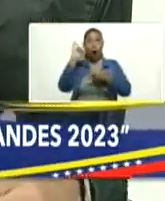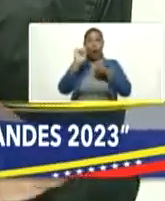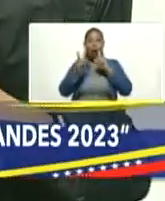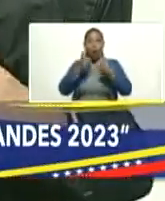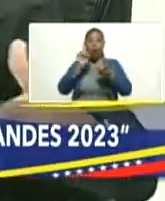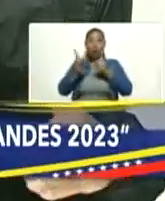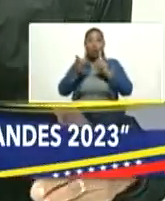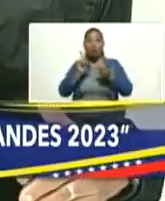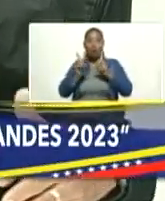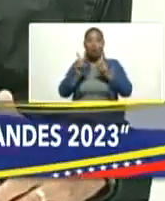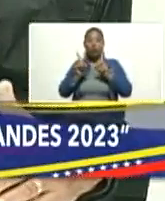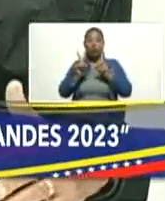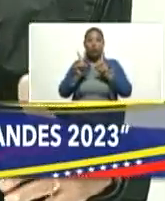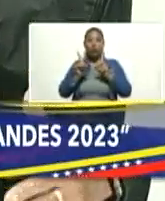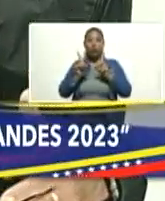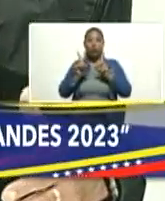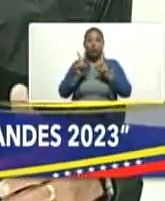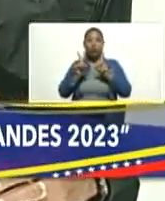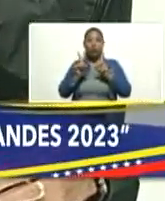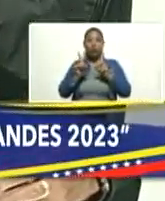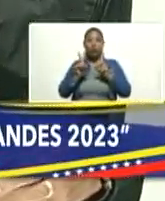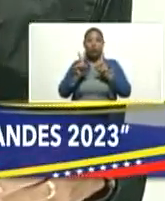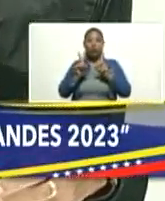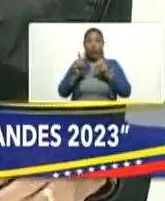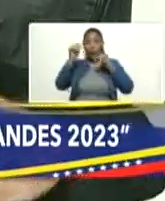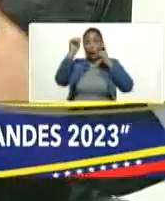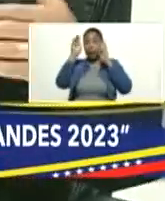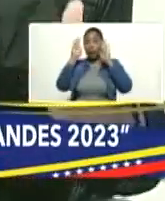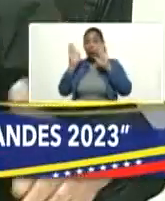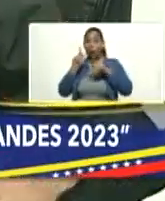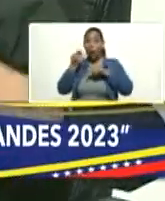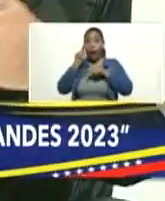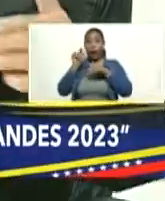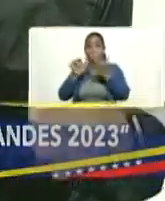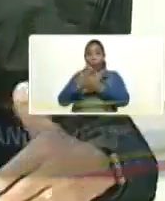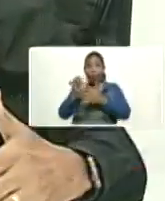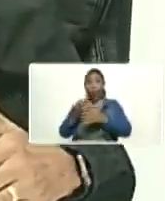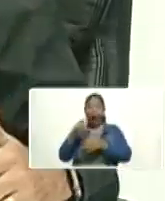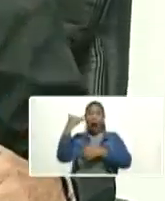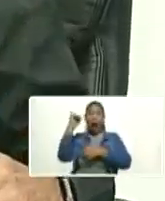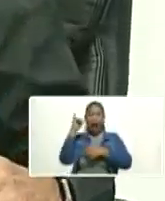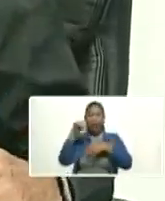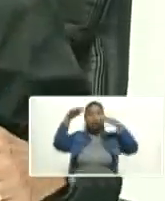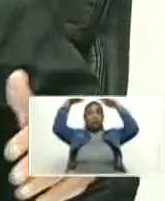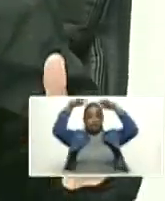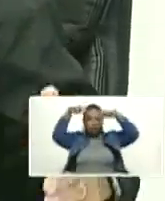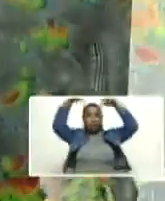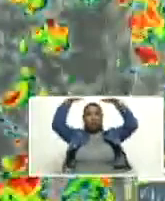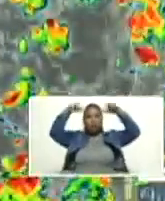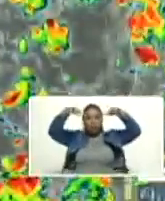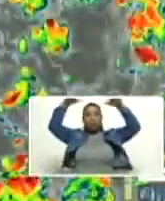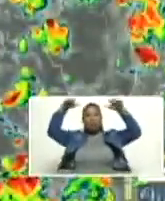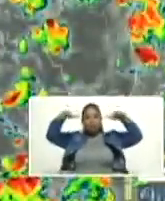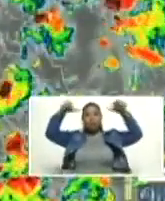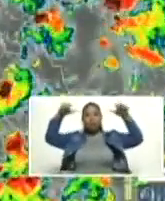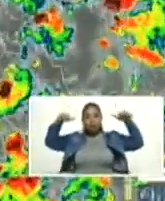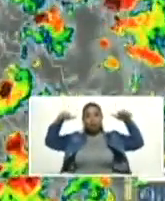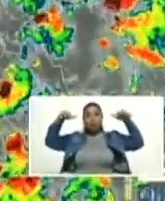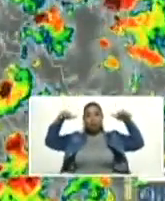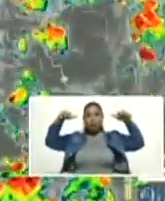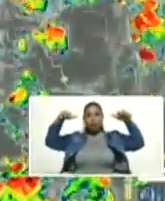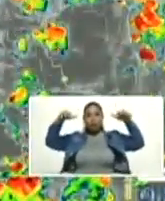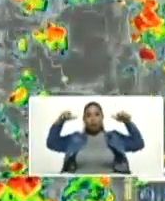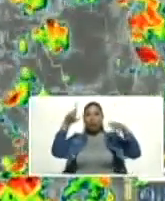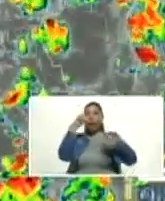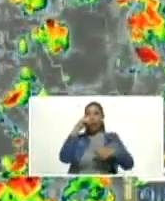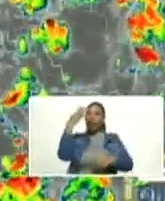Maracaibo, superiores a 30 grados Celsius, constantemente ha estado lloviendo prácticamente desde el año